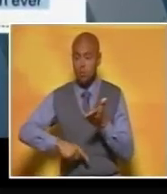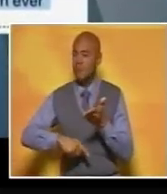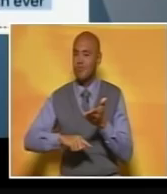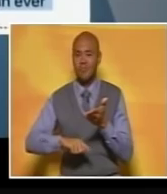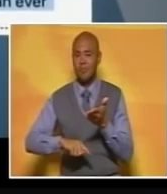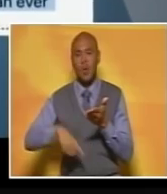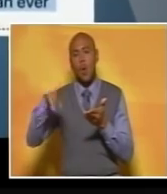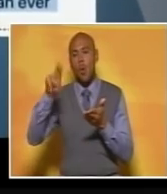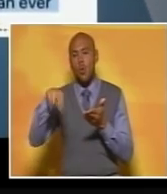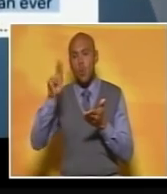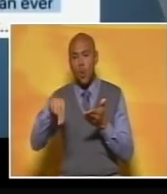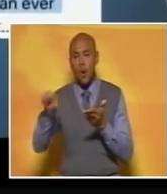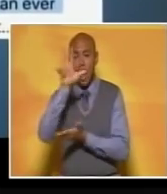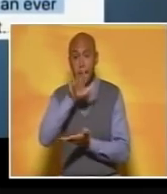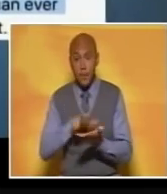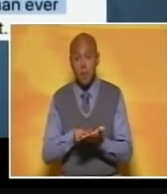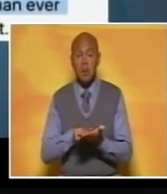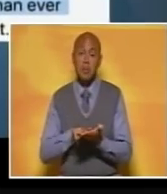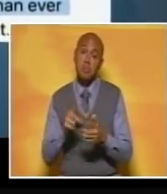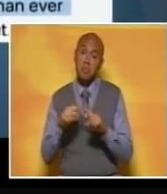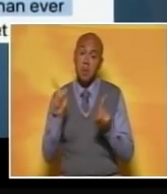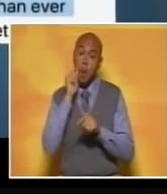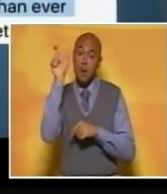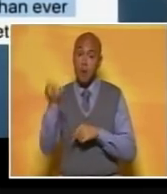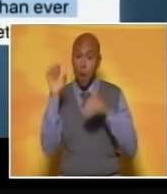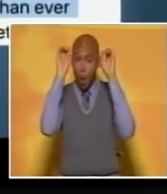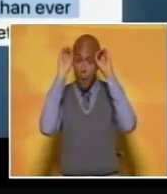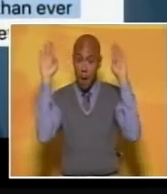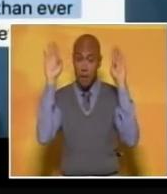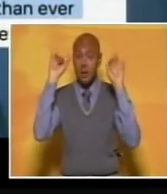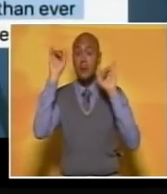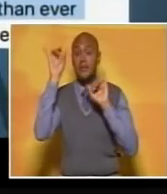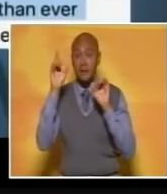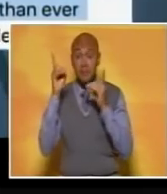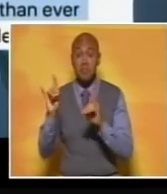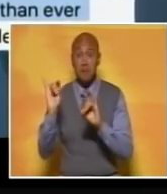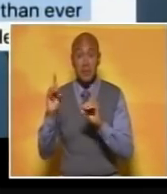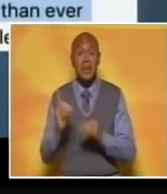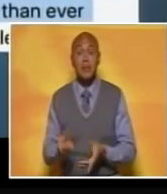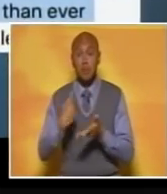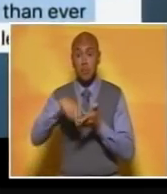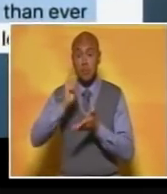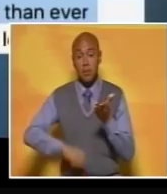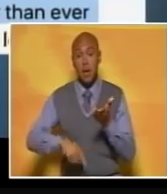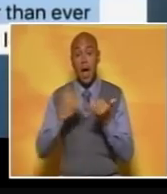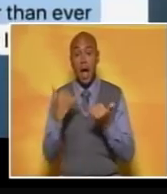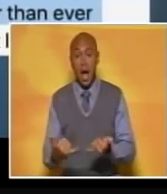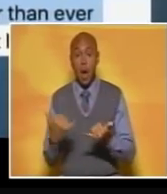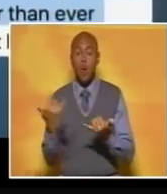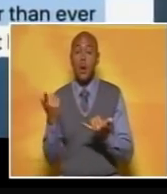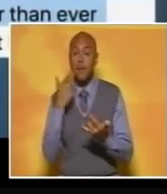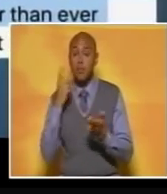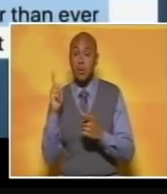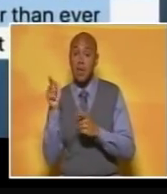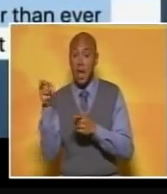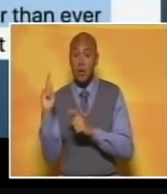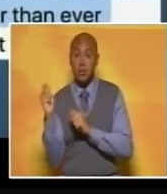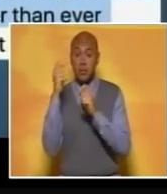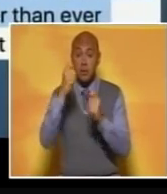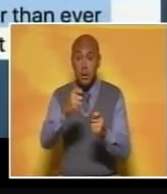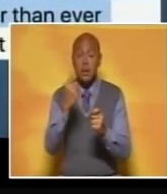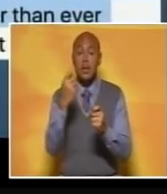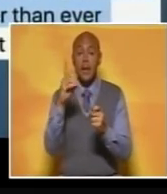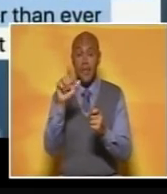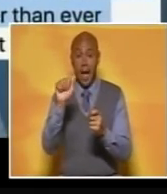sería aprobado en la Corte. Lo firmó de todos modos. Si la Corte Suprema defiende DACA, le otorga al presidente poderes extraordinarios, mucho